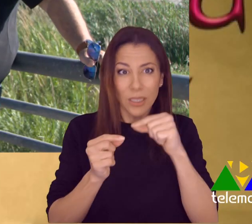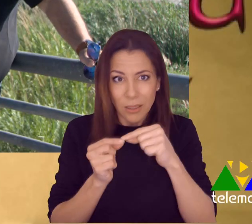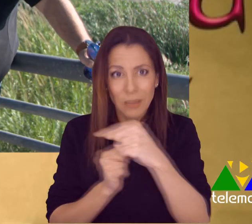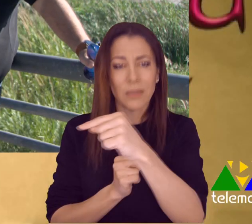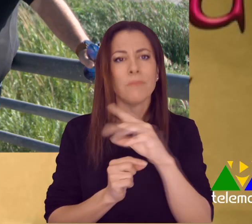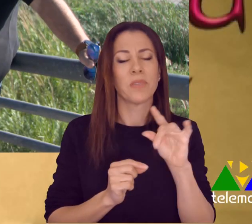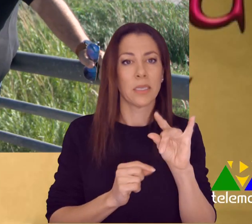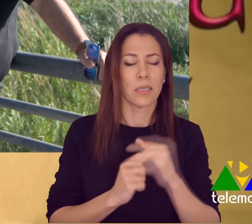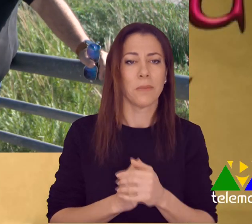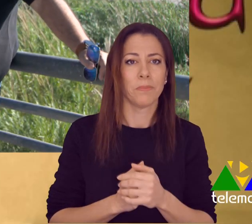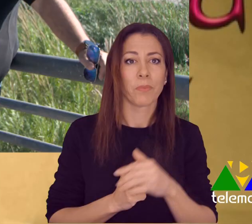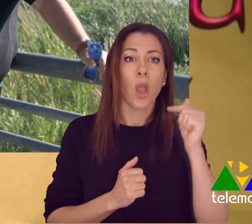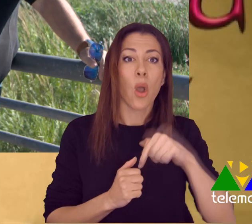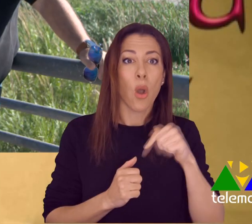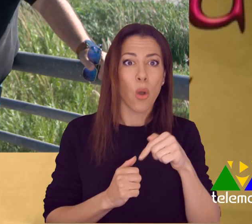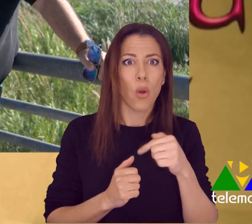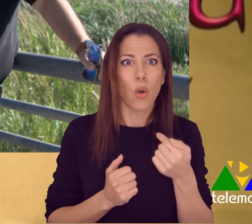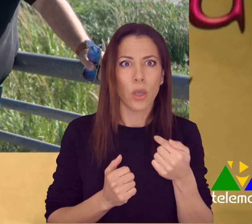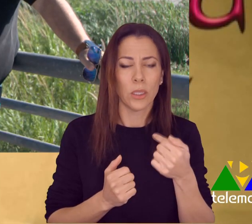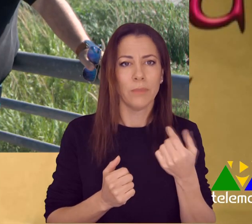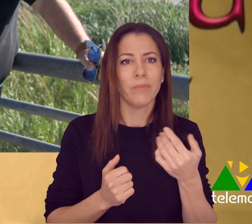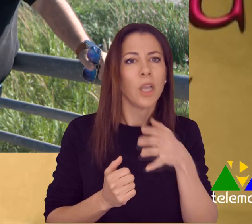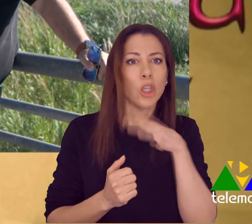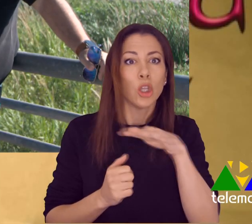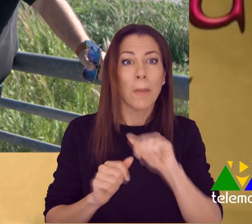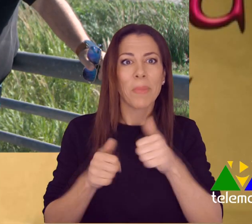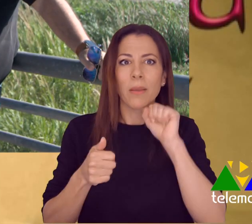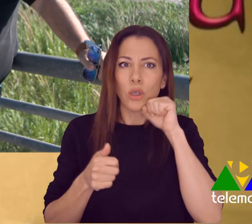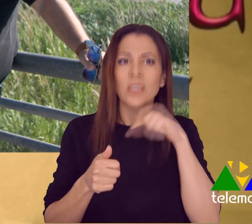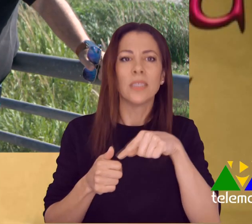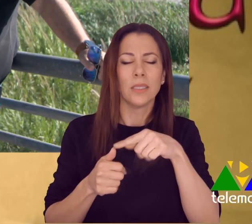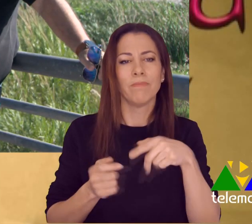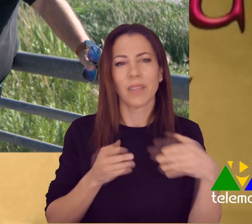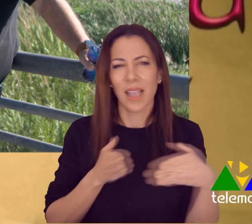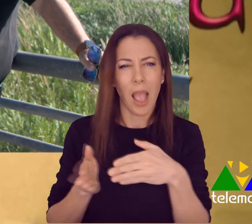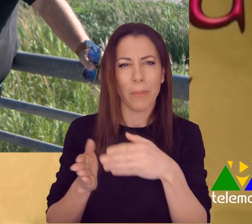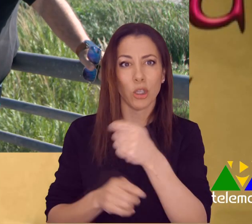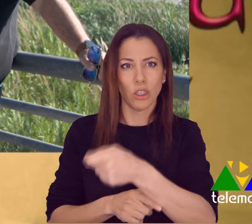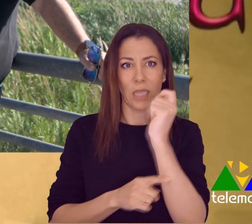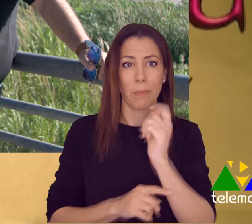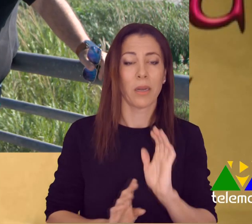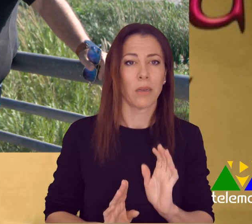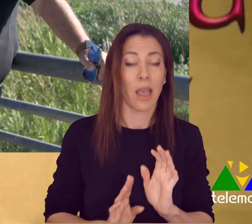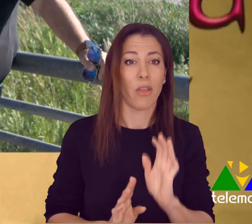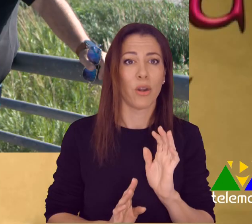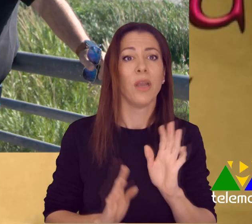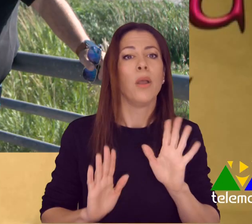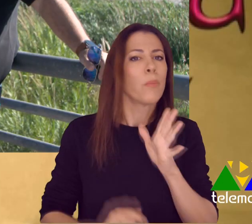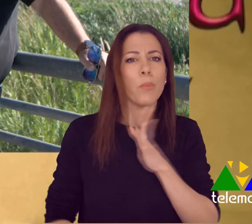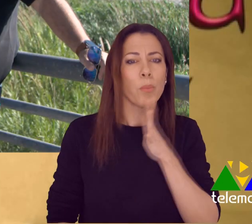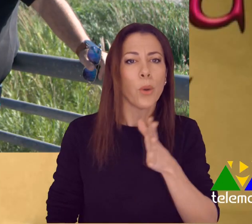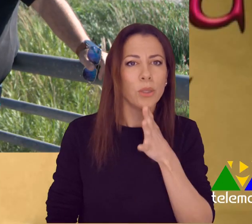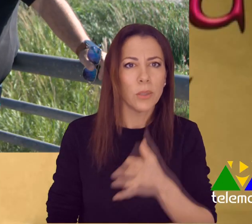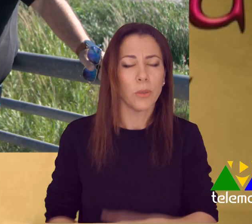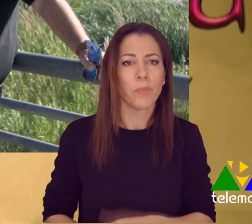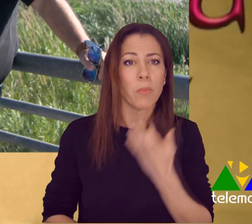Sí, hoy el término está establecido en el camino pescadores, el término municipal. Quizá por una razón, es